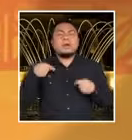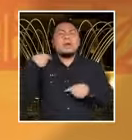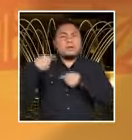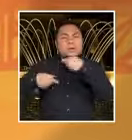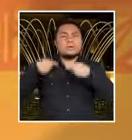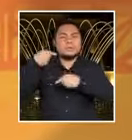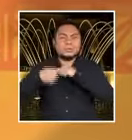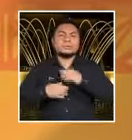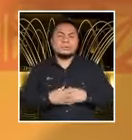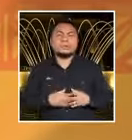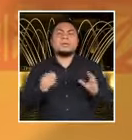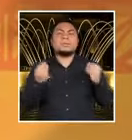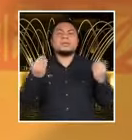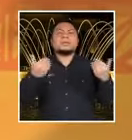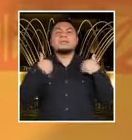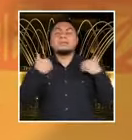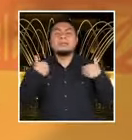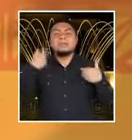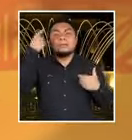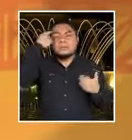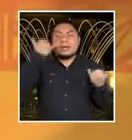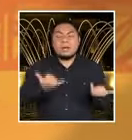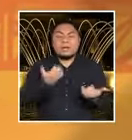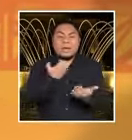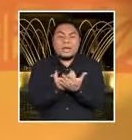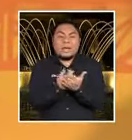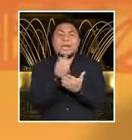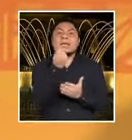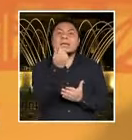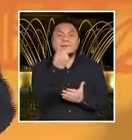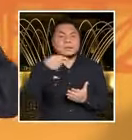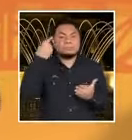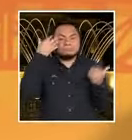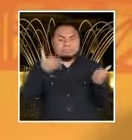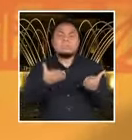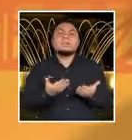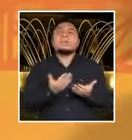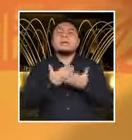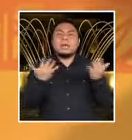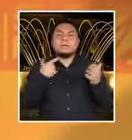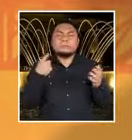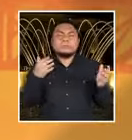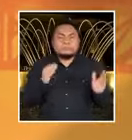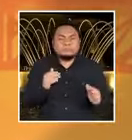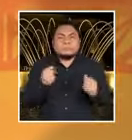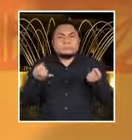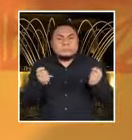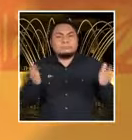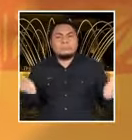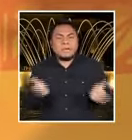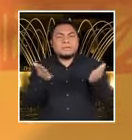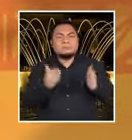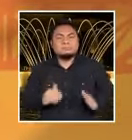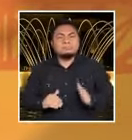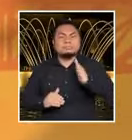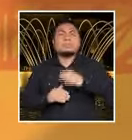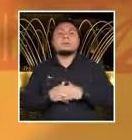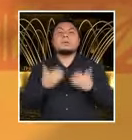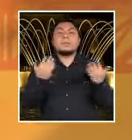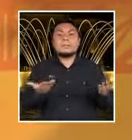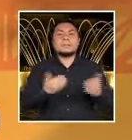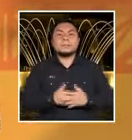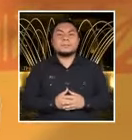cotidianamente, porque tenemos que reactivar una economía que está muy afectada. Y